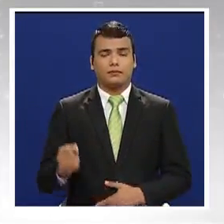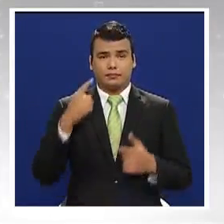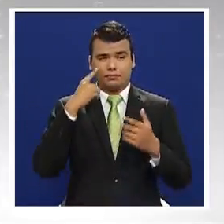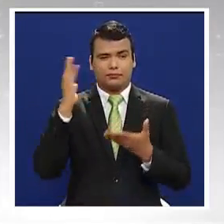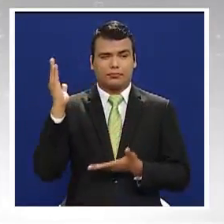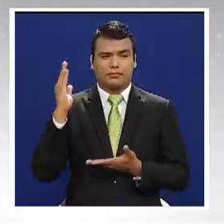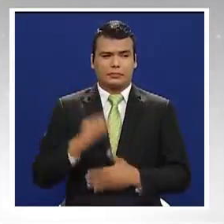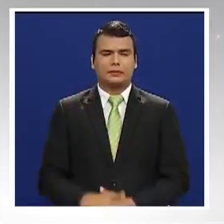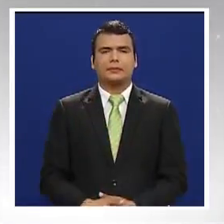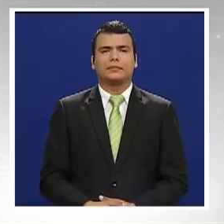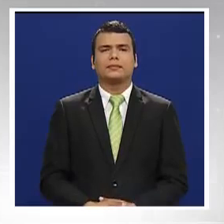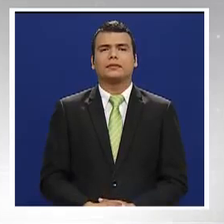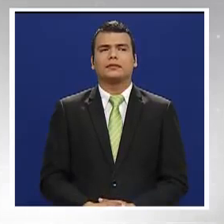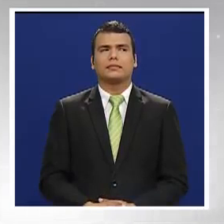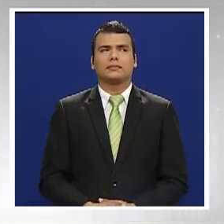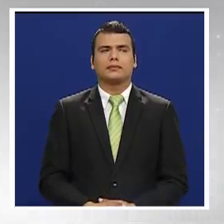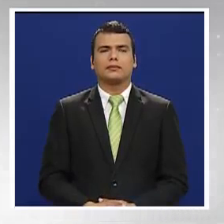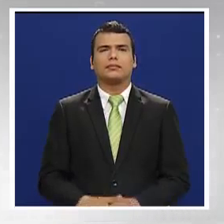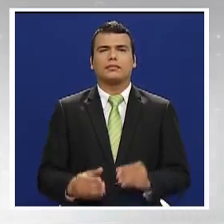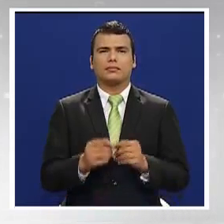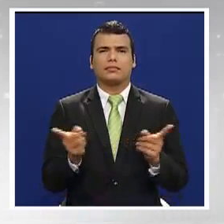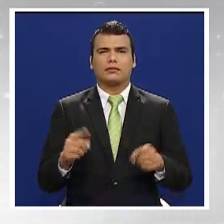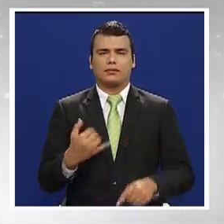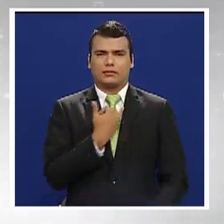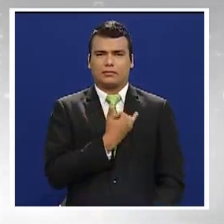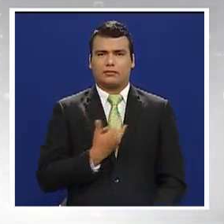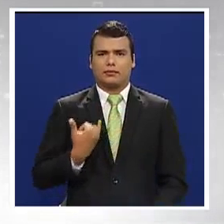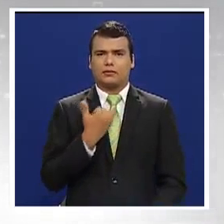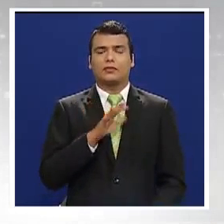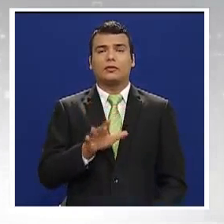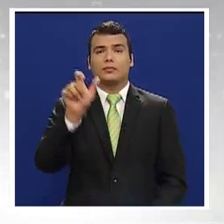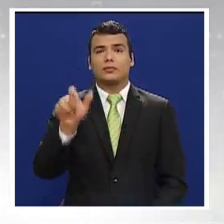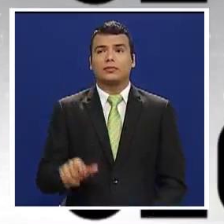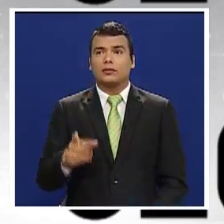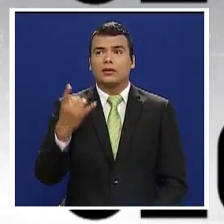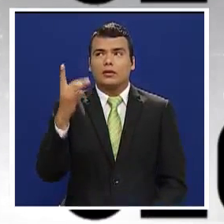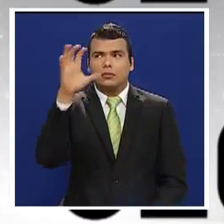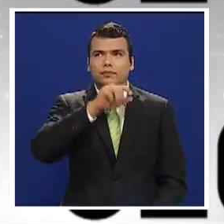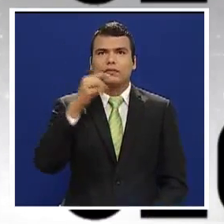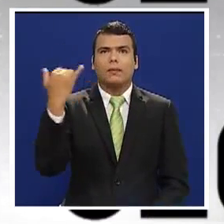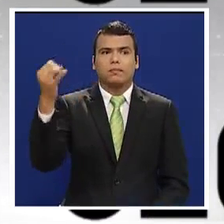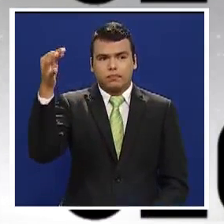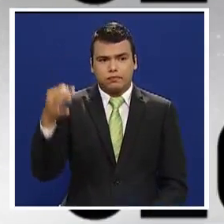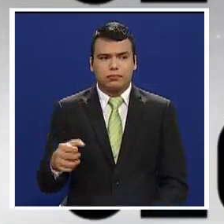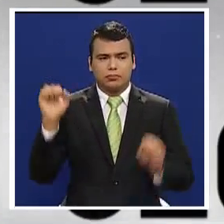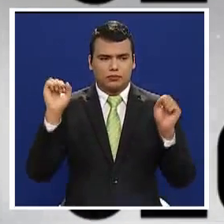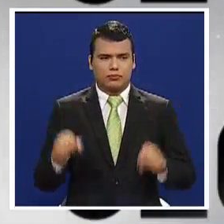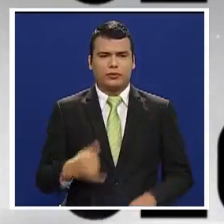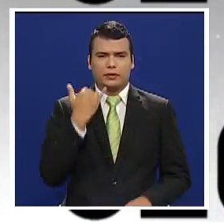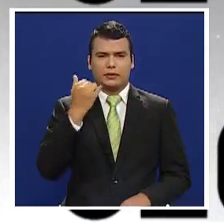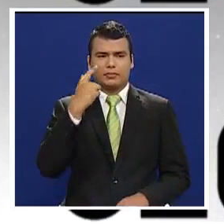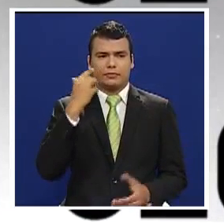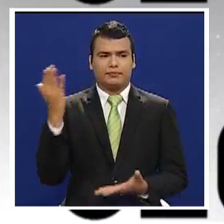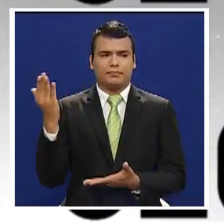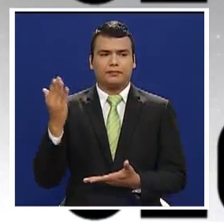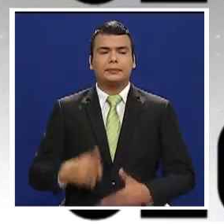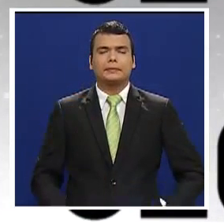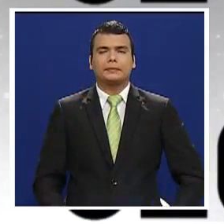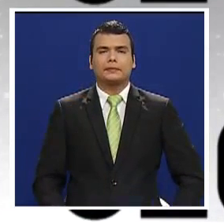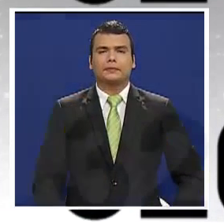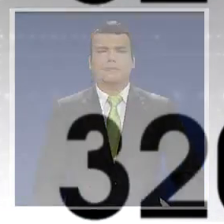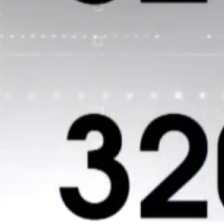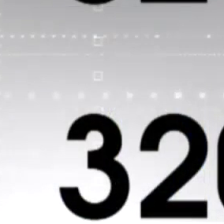Timbío, Cauca. La familia ha iniciado un plan de búsqueda en diferentes barrios de Cali y Palmira para dar con la ubicación del joven desaparecido. Él